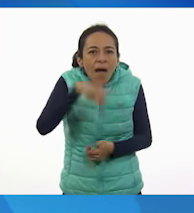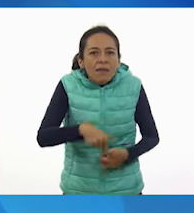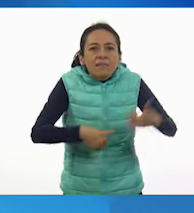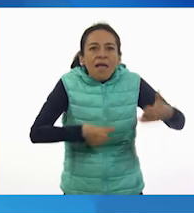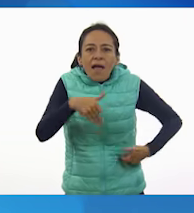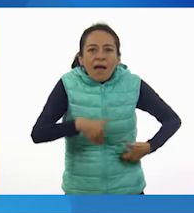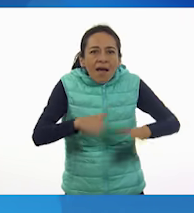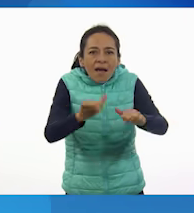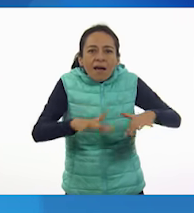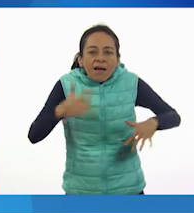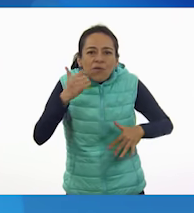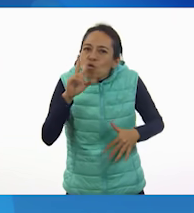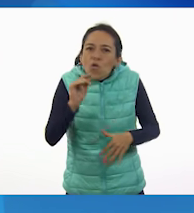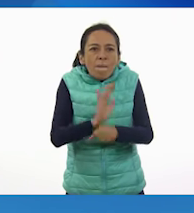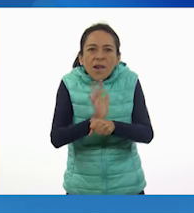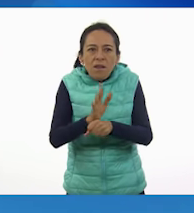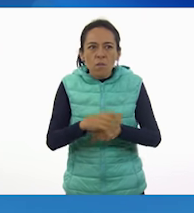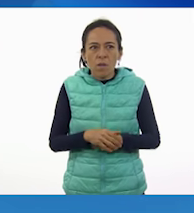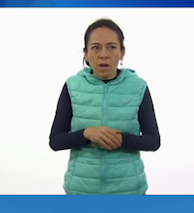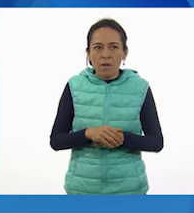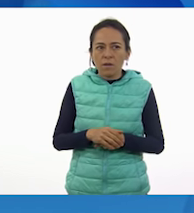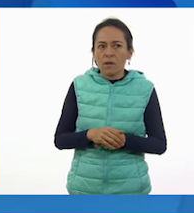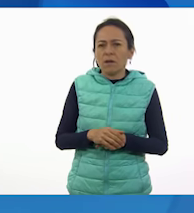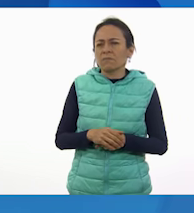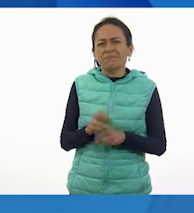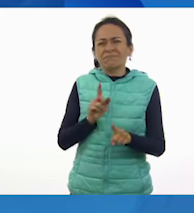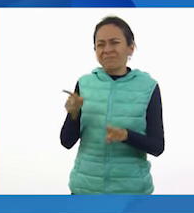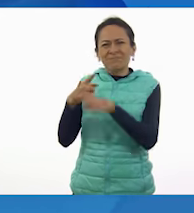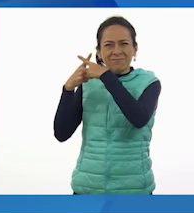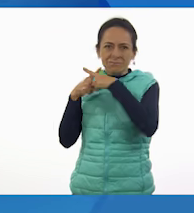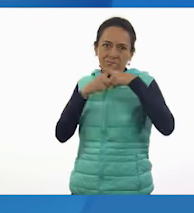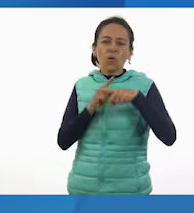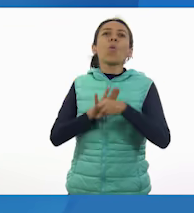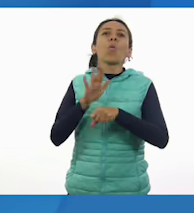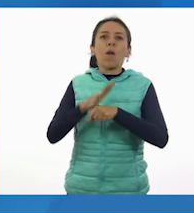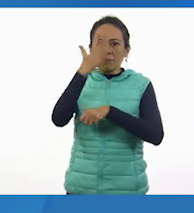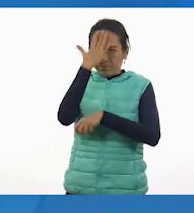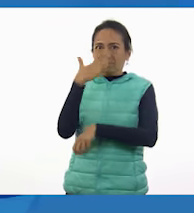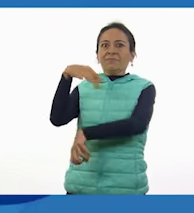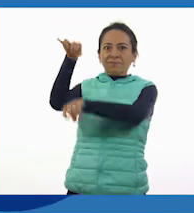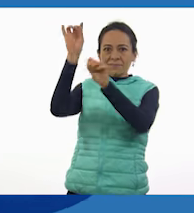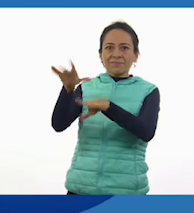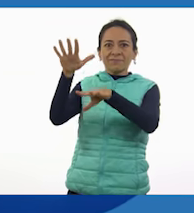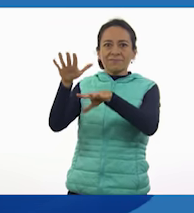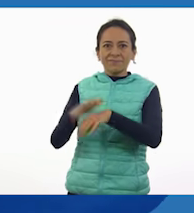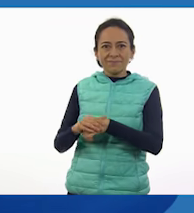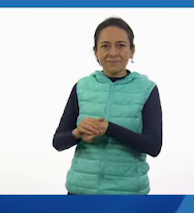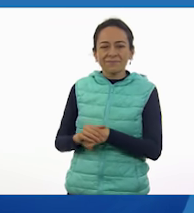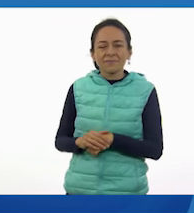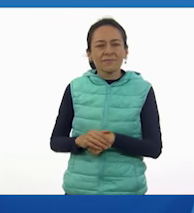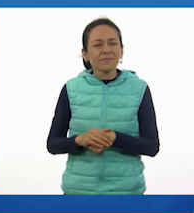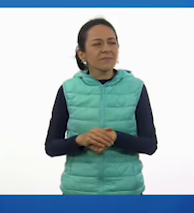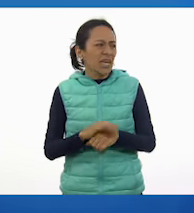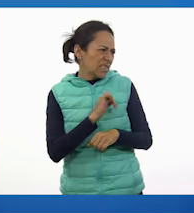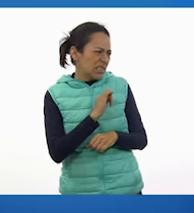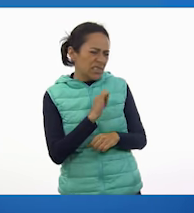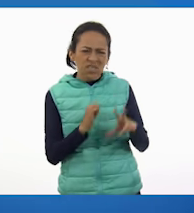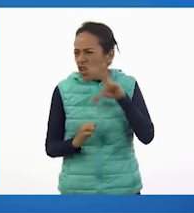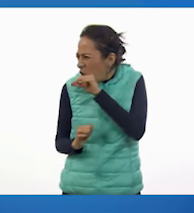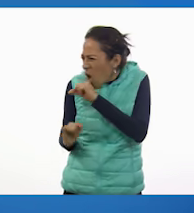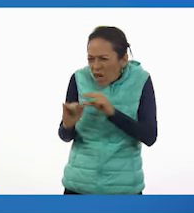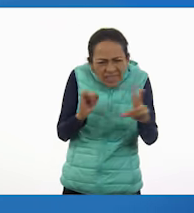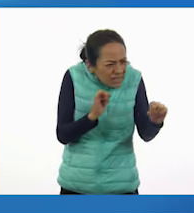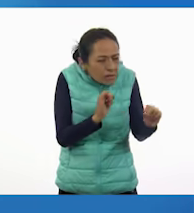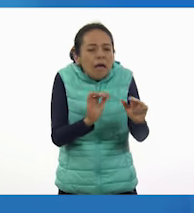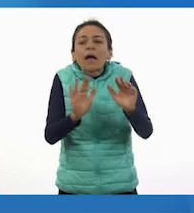hechicera. Sí, es cierto. Claro que no. Sí, es cierto. Claro que no. A ver, a ver, ver. Tranquilos, niños. Tranquilos.